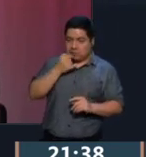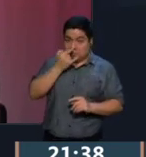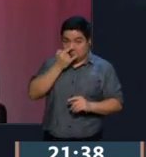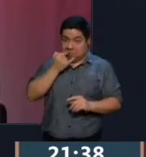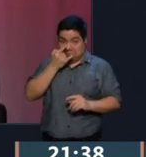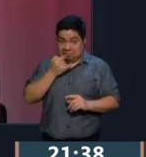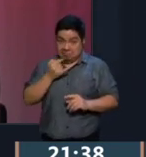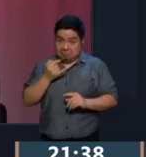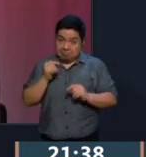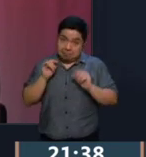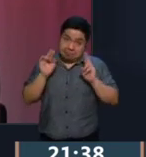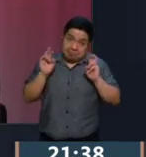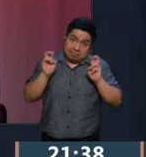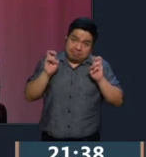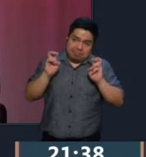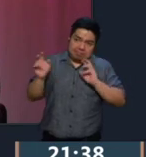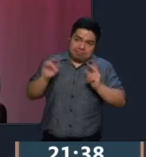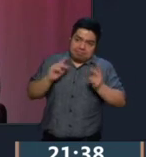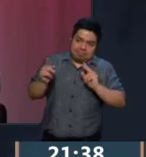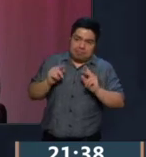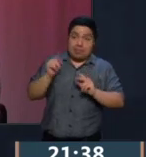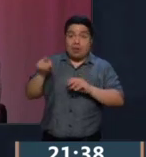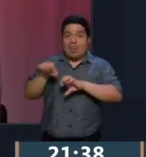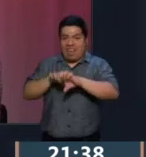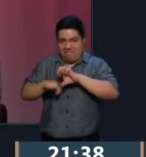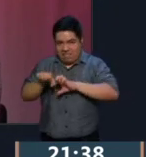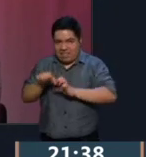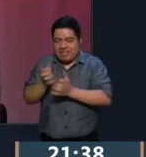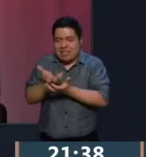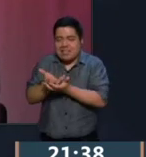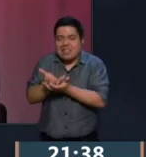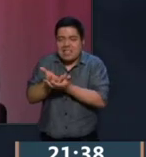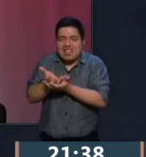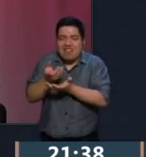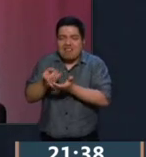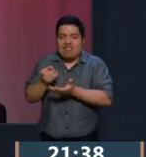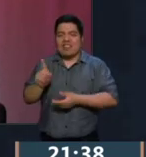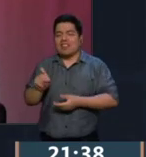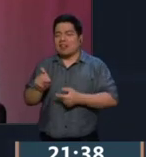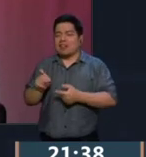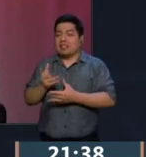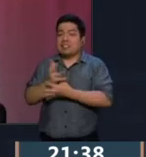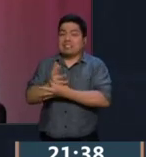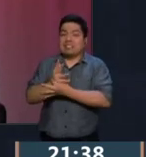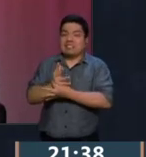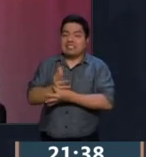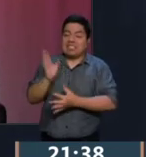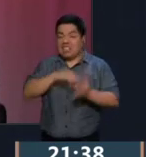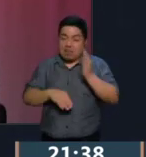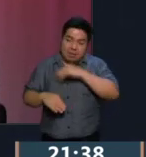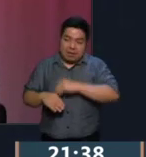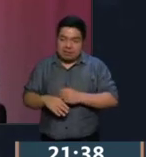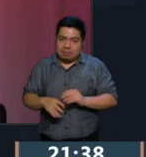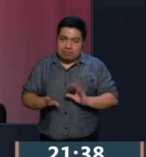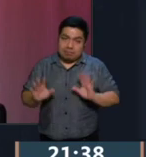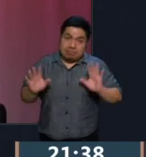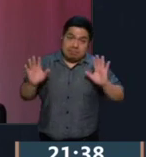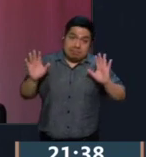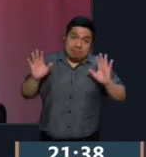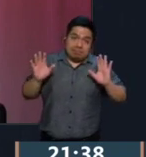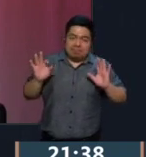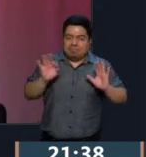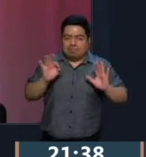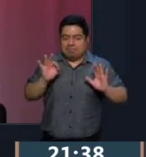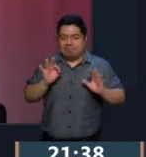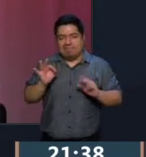mí a mí sí me parece que es raro y que hay un posible conflicto de interés en que una empresa que vende filtros de agua determine que el agua está